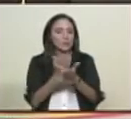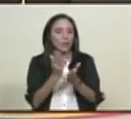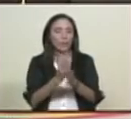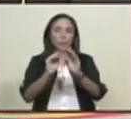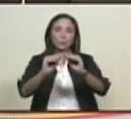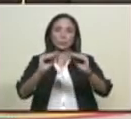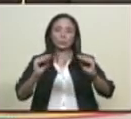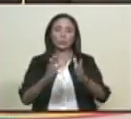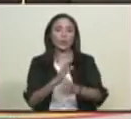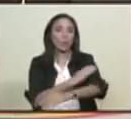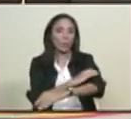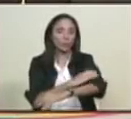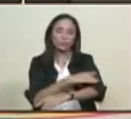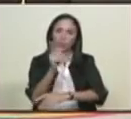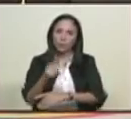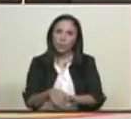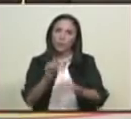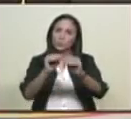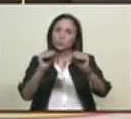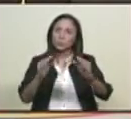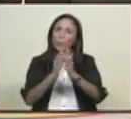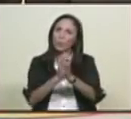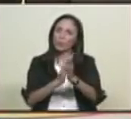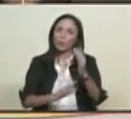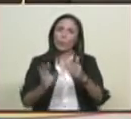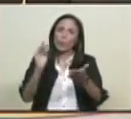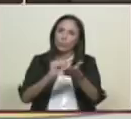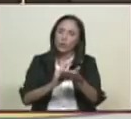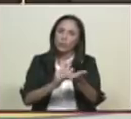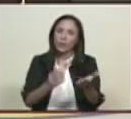elecciones adelantadas para presidente de la República.